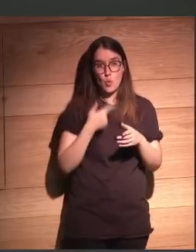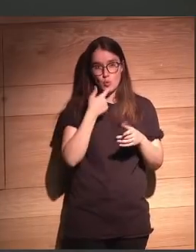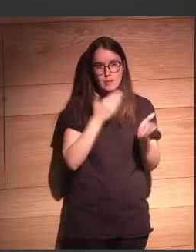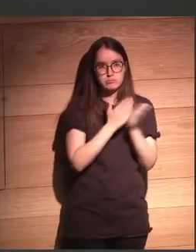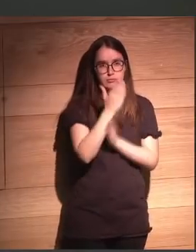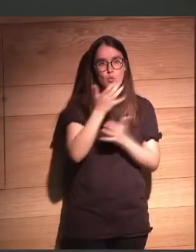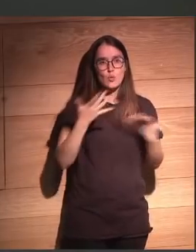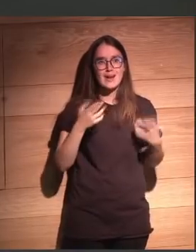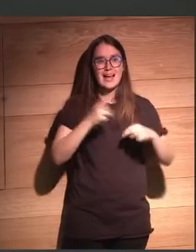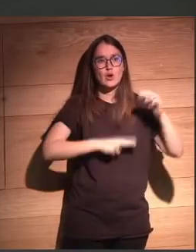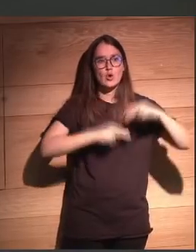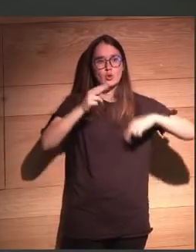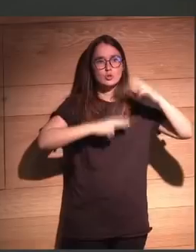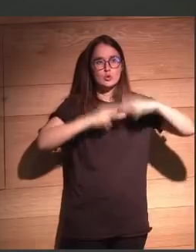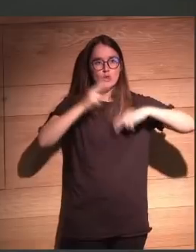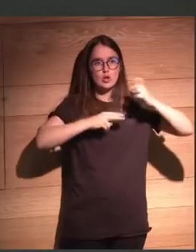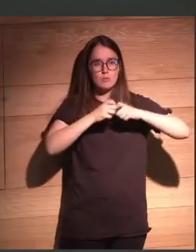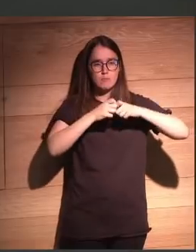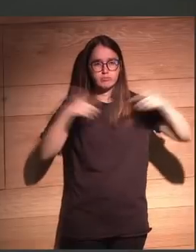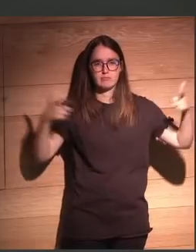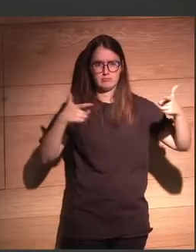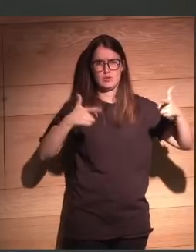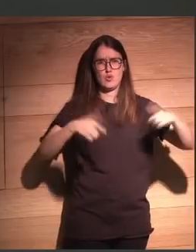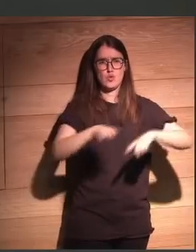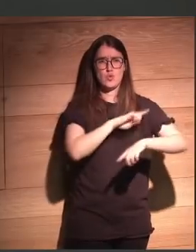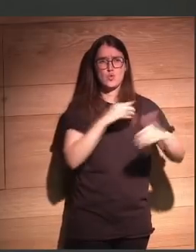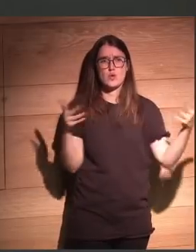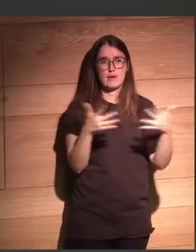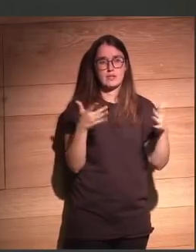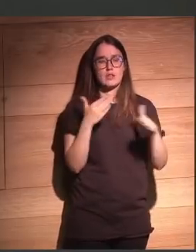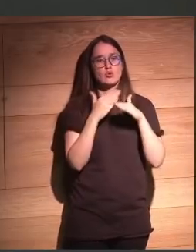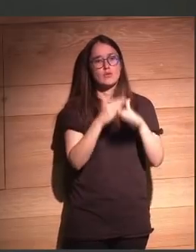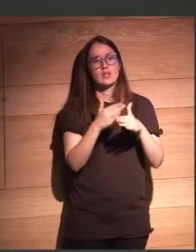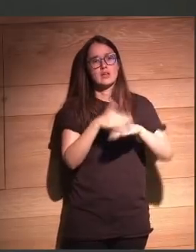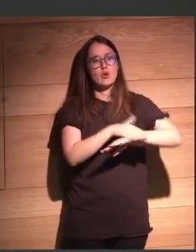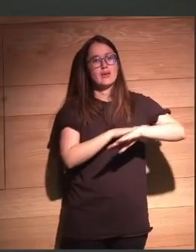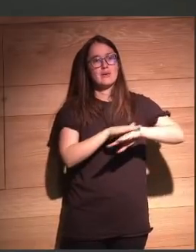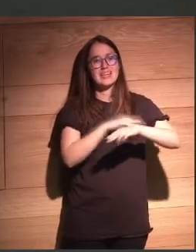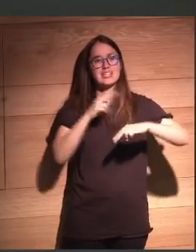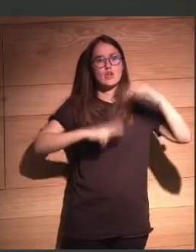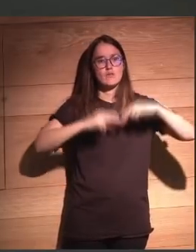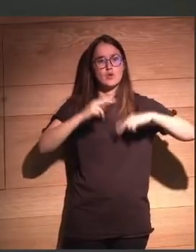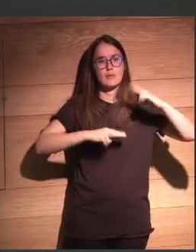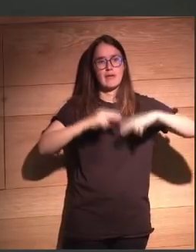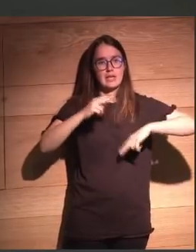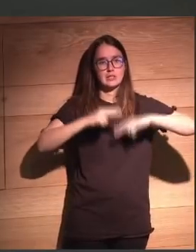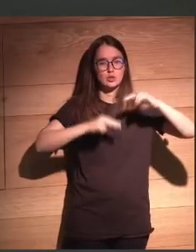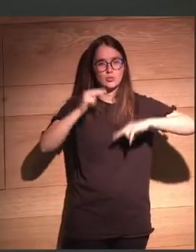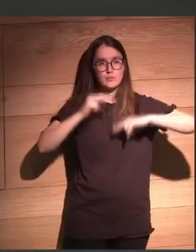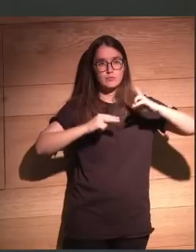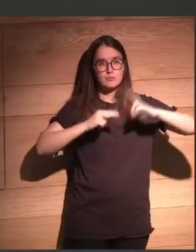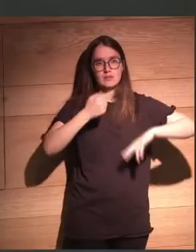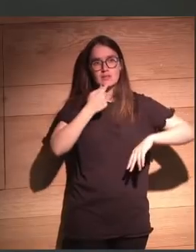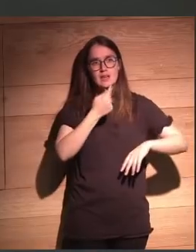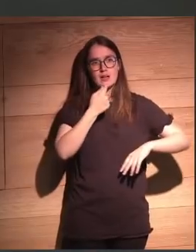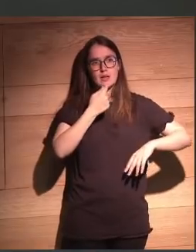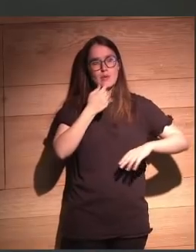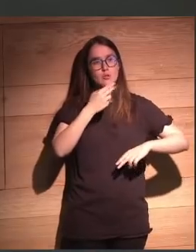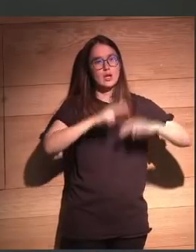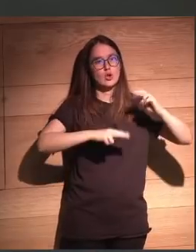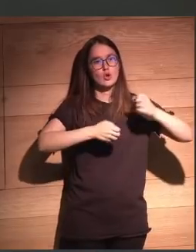veo es la construcción masiva. Y no me es suficiente con que el ministro de Fomento, con buenas ganas, diga que